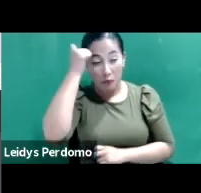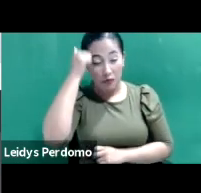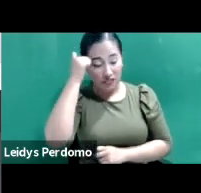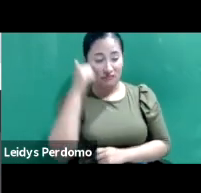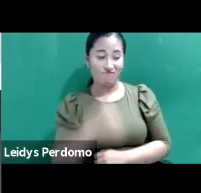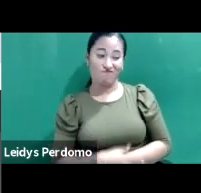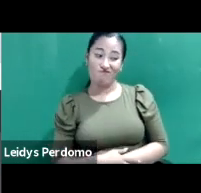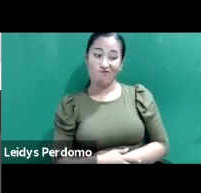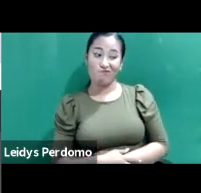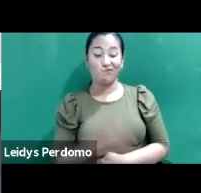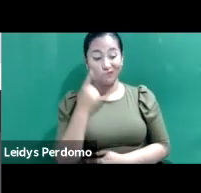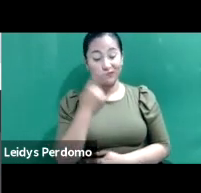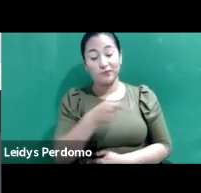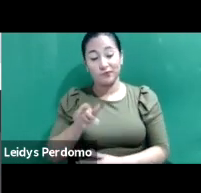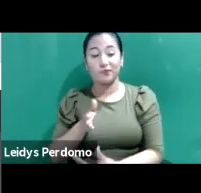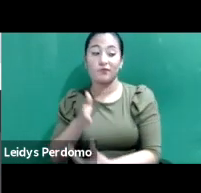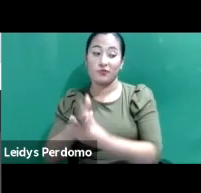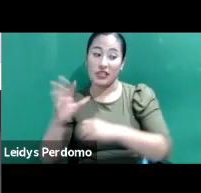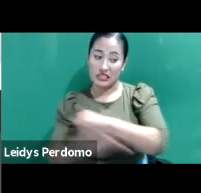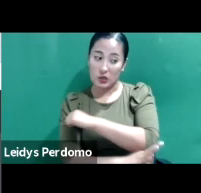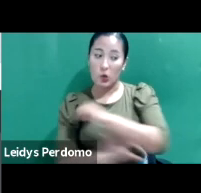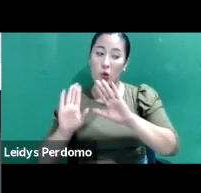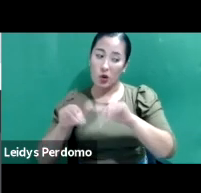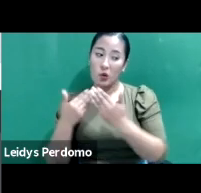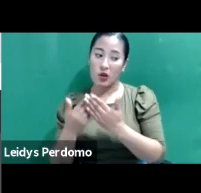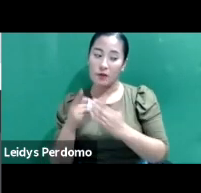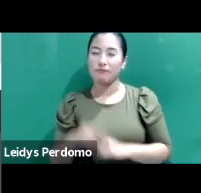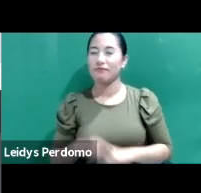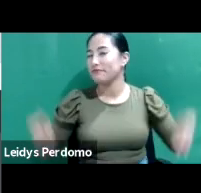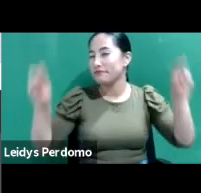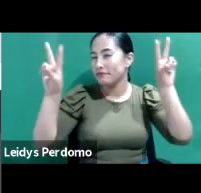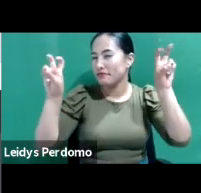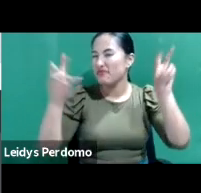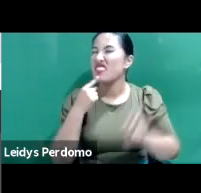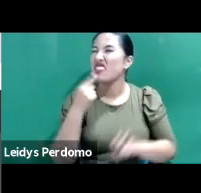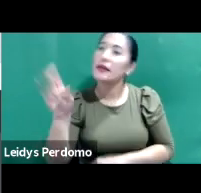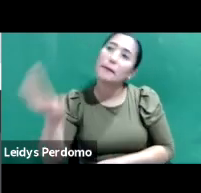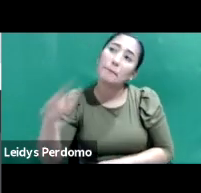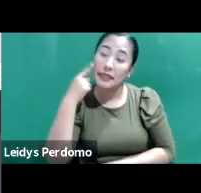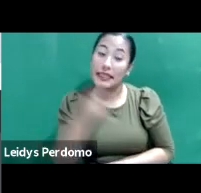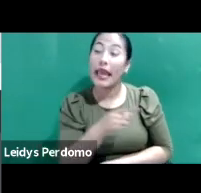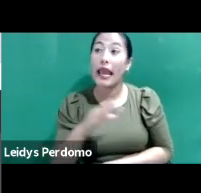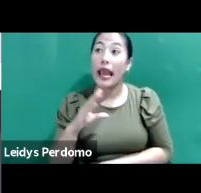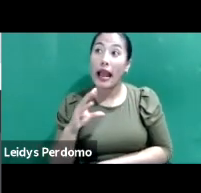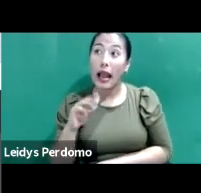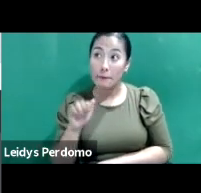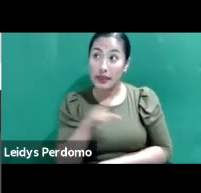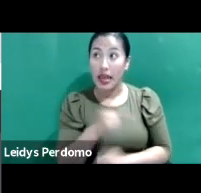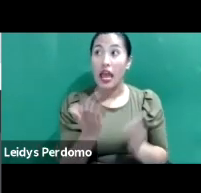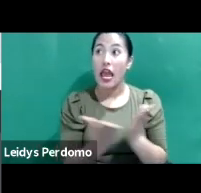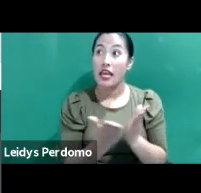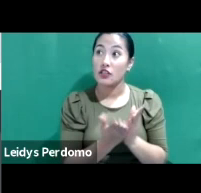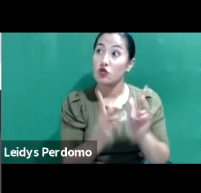Camila al psicólogo del colegio diciéndole que, abro comillas, Camila es una muy buena estudiante que